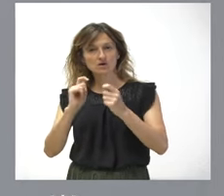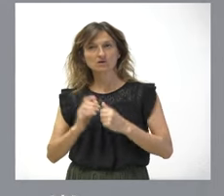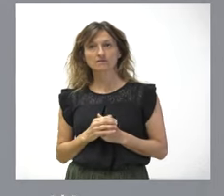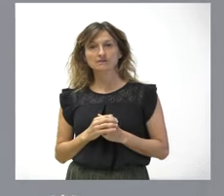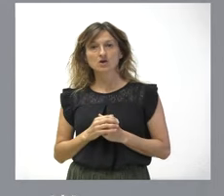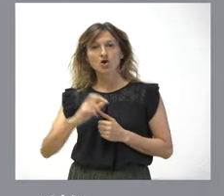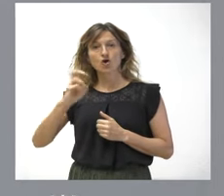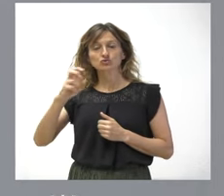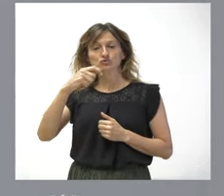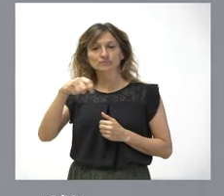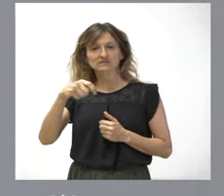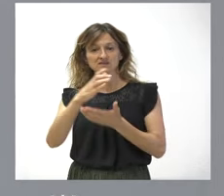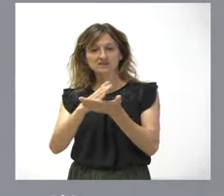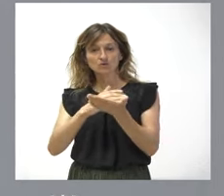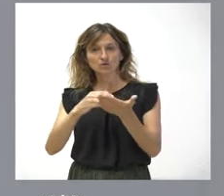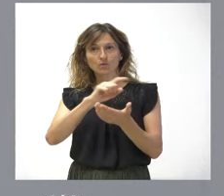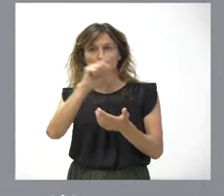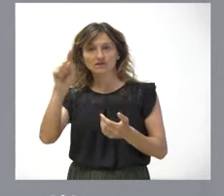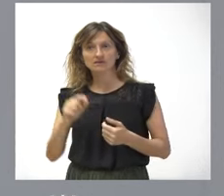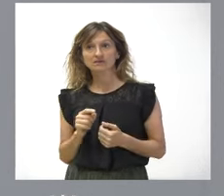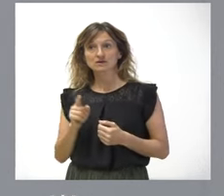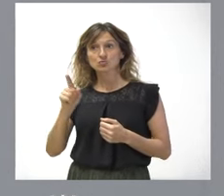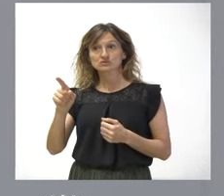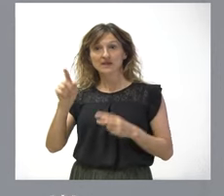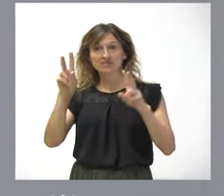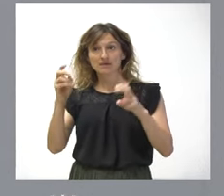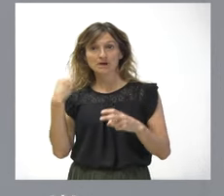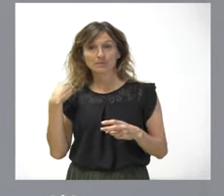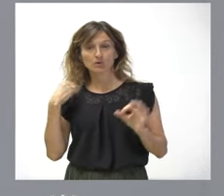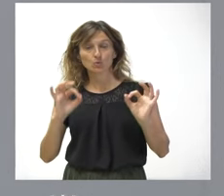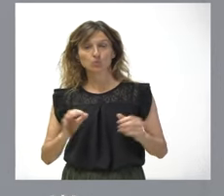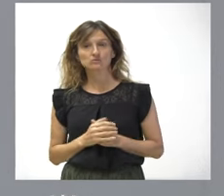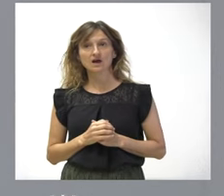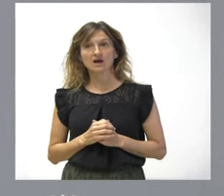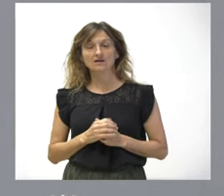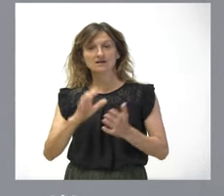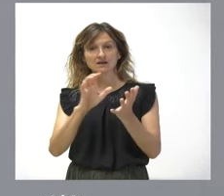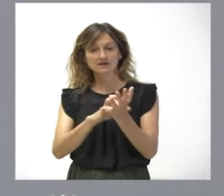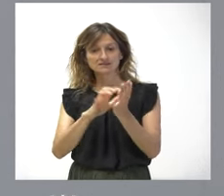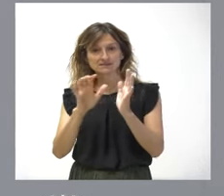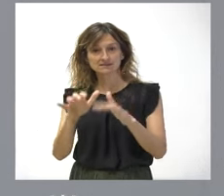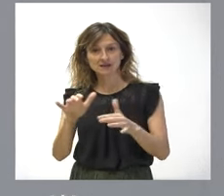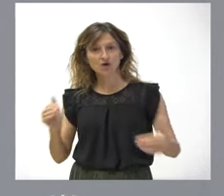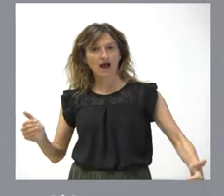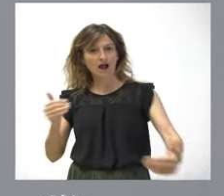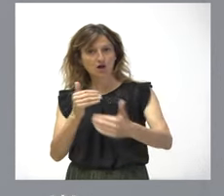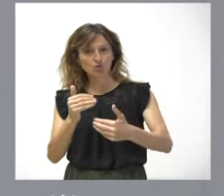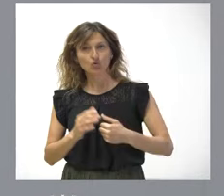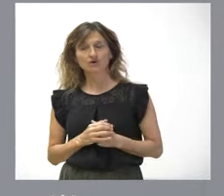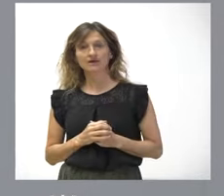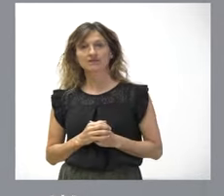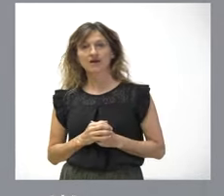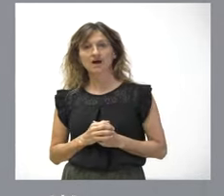otros presidentes de comunidad Autónoma Sobre el asunto que usted plantea Es evidente que castello es una tierra de acogida que muestra su